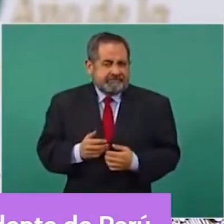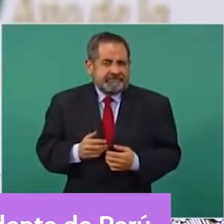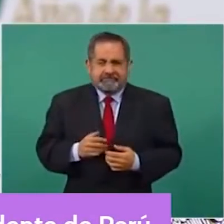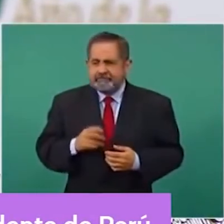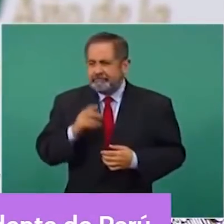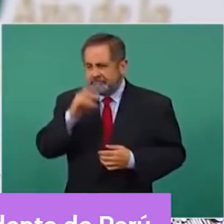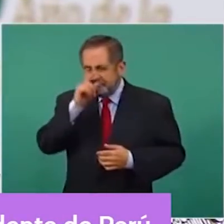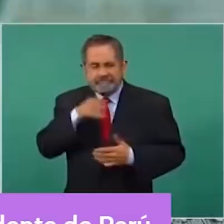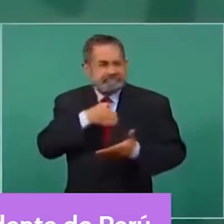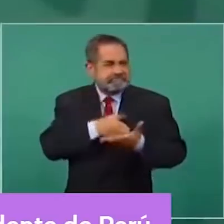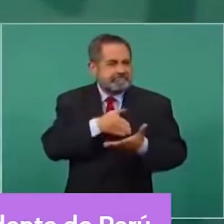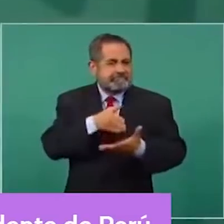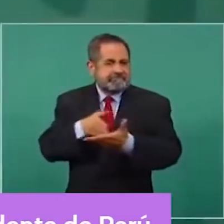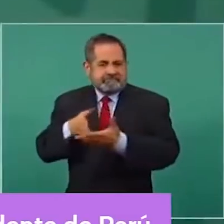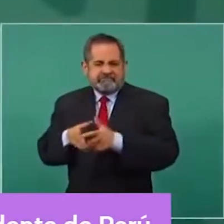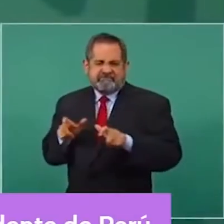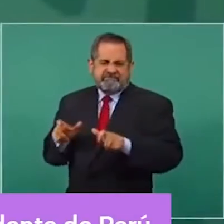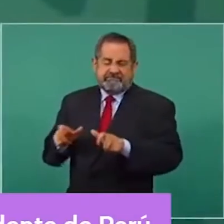atado.